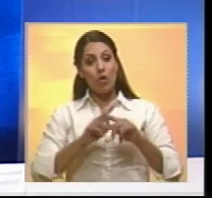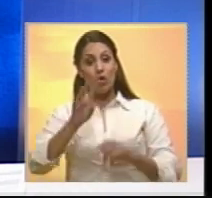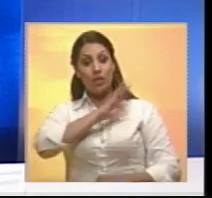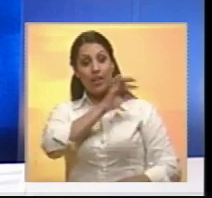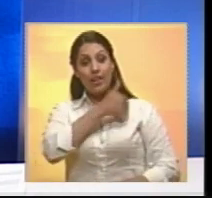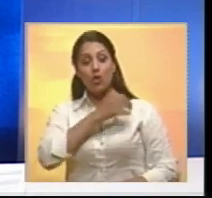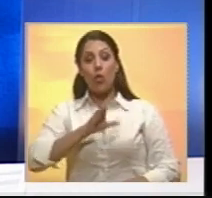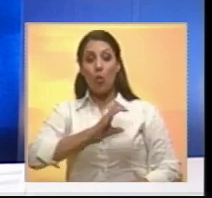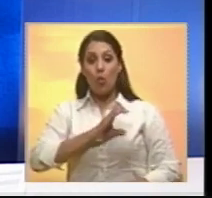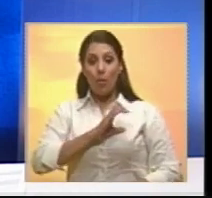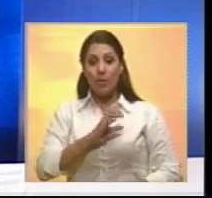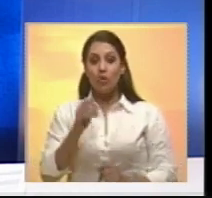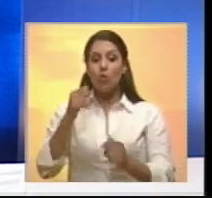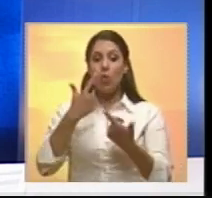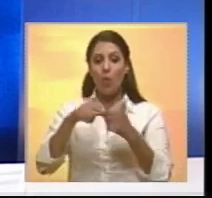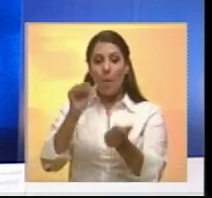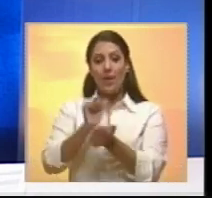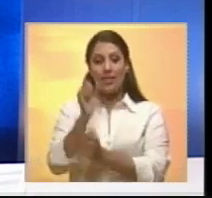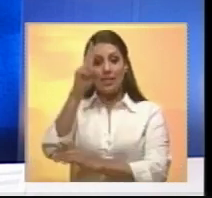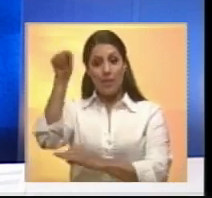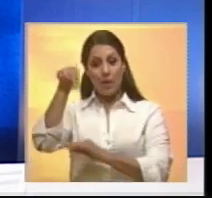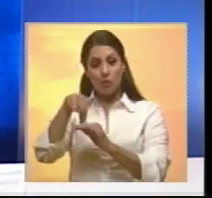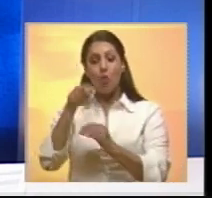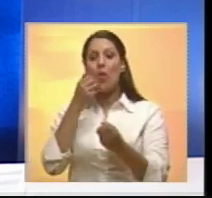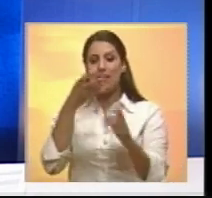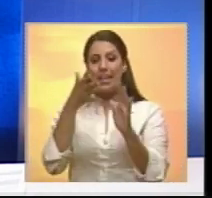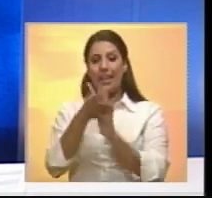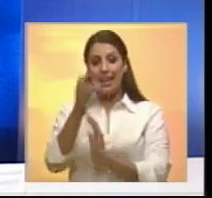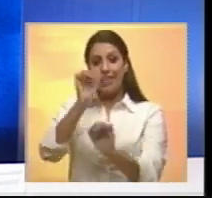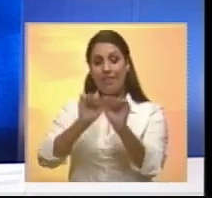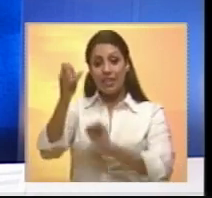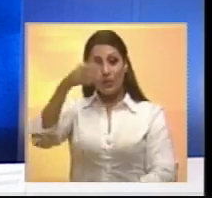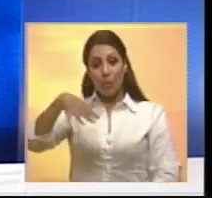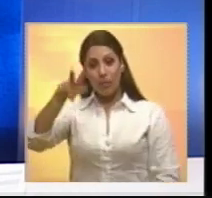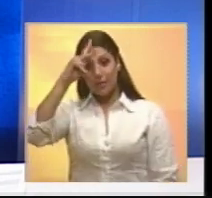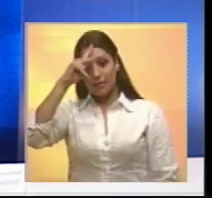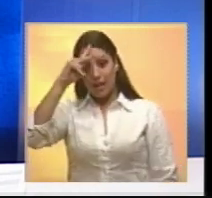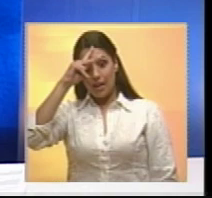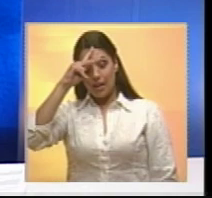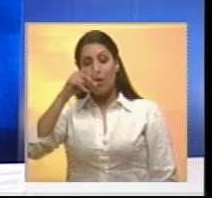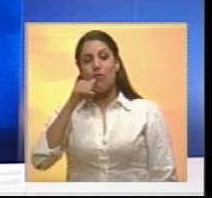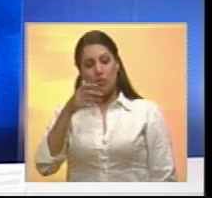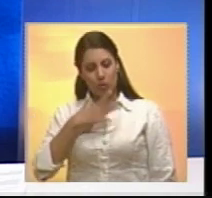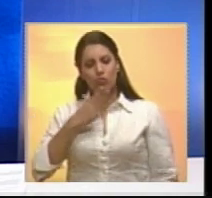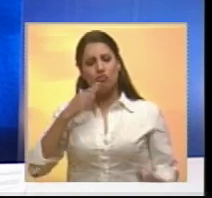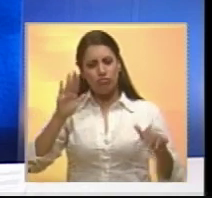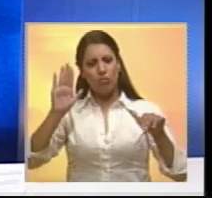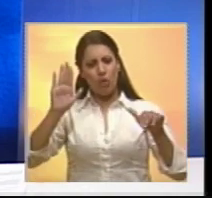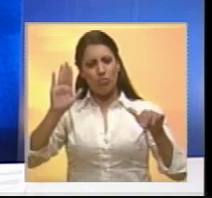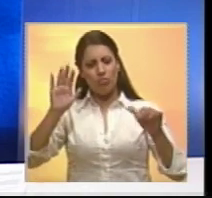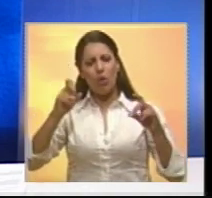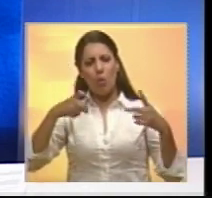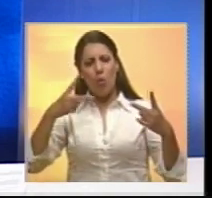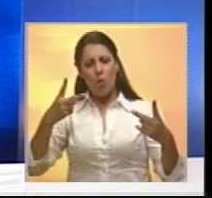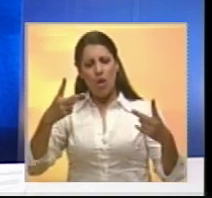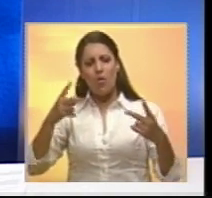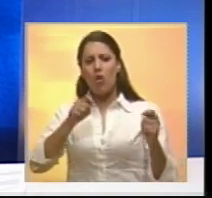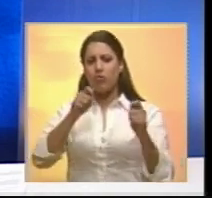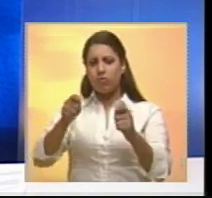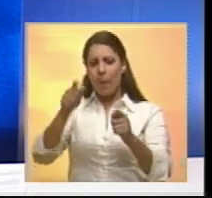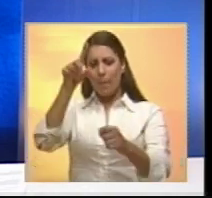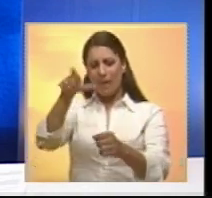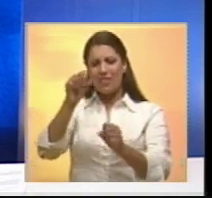de la Comisión de Culto y Régimen Penitenciario de la Asamblea Nacional aseguró que el defensor del pueblo, Tarek William Saab, se comprometió a designar un funcionario